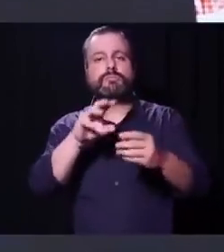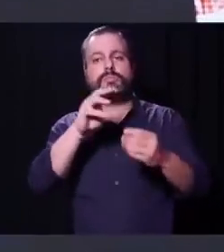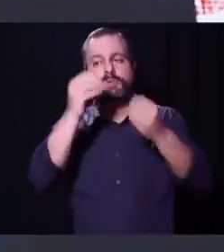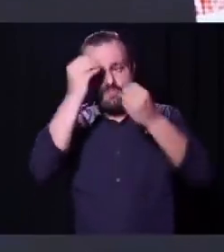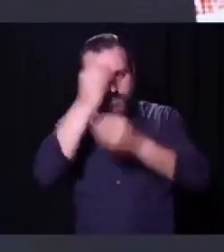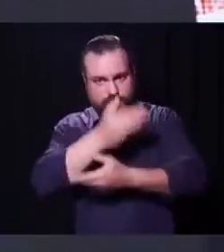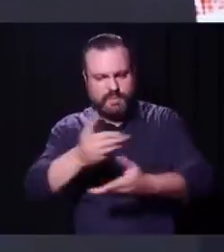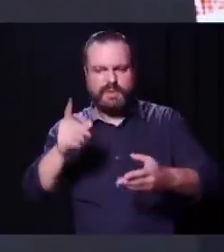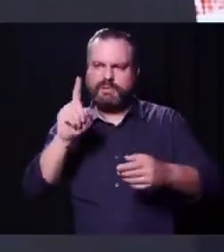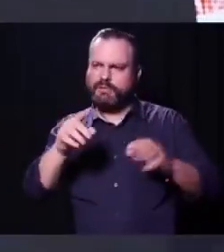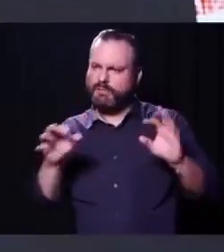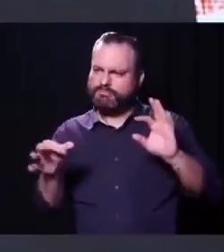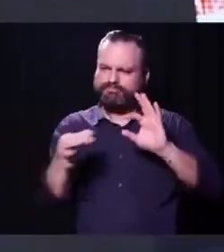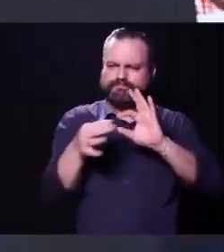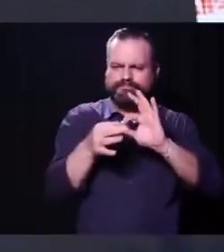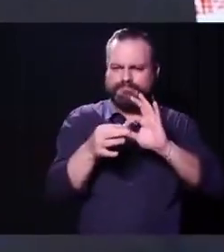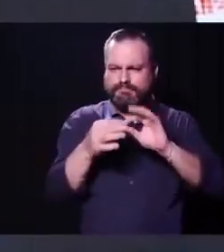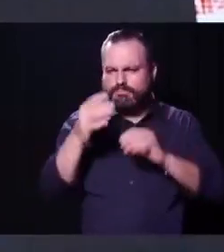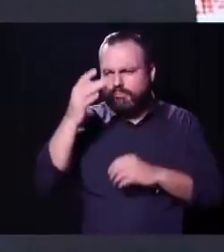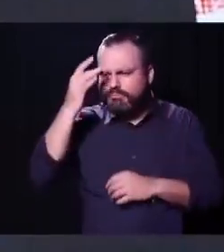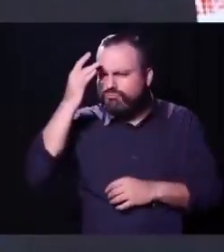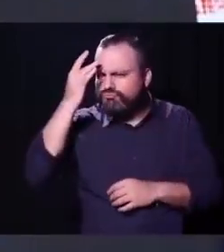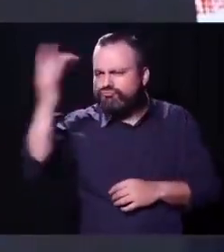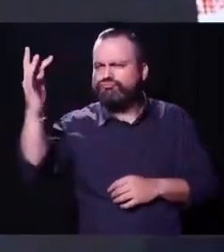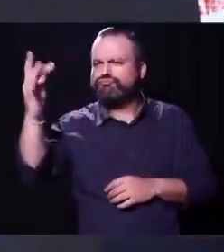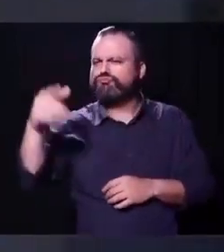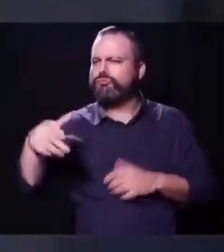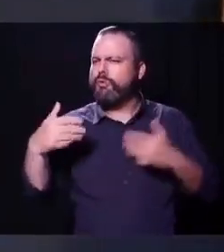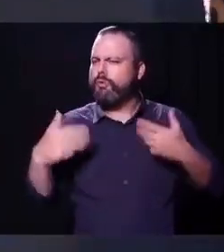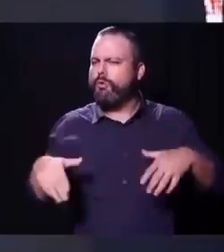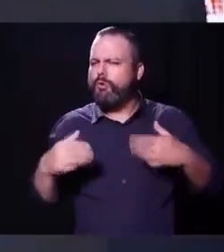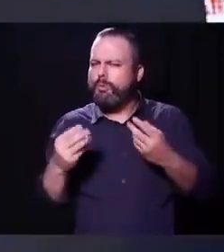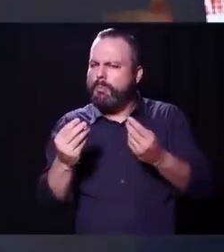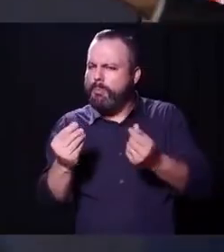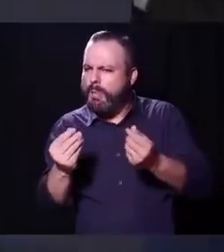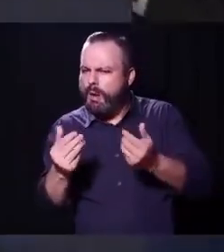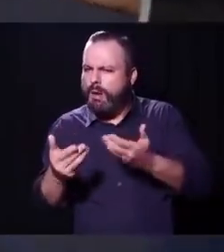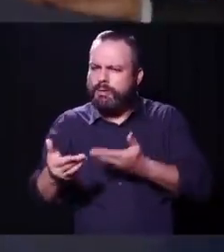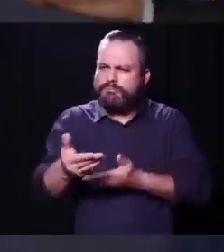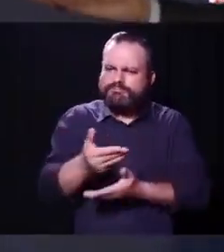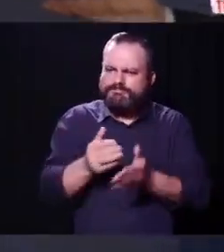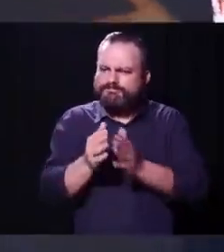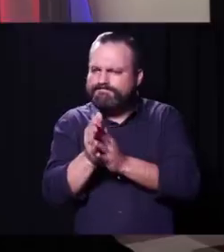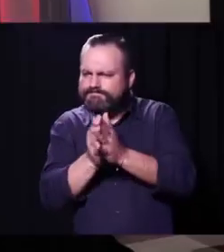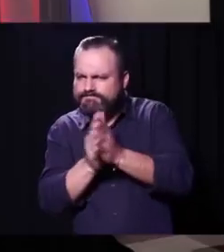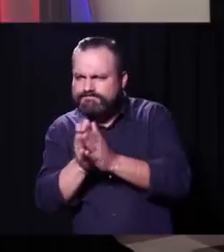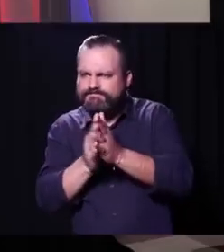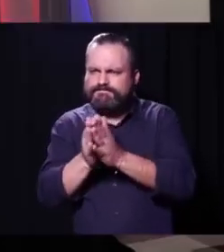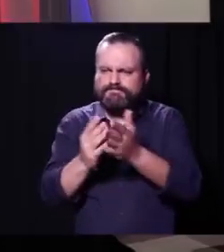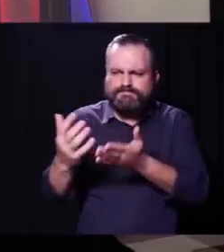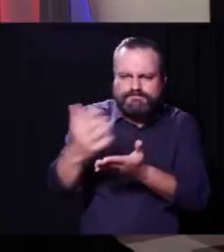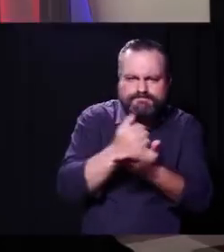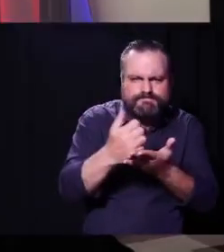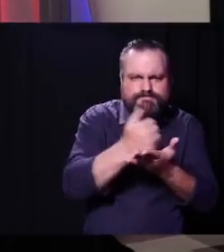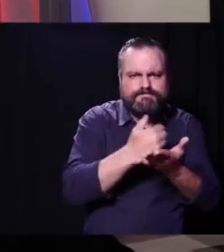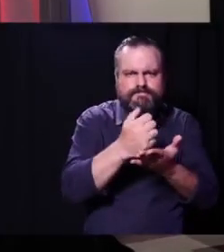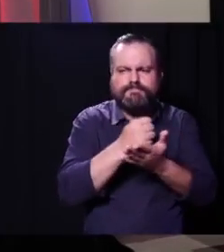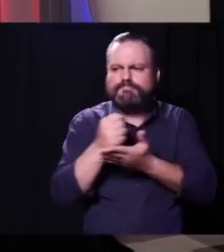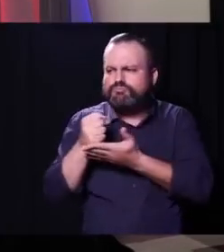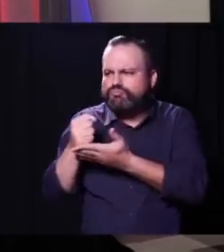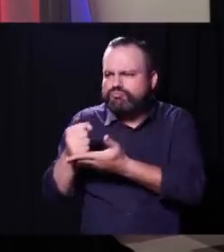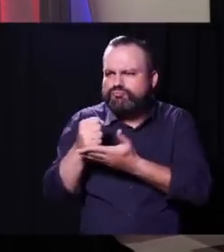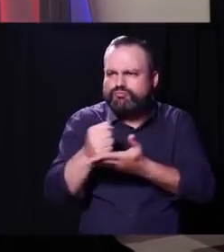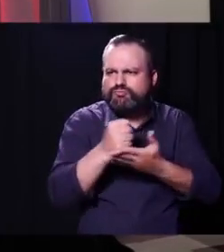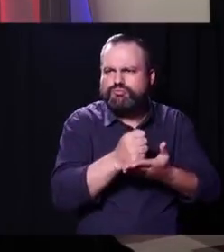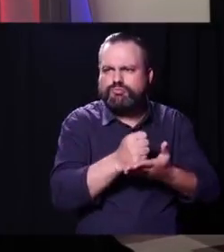a inteligencia o al tema de lavado de dinero, sino sacar el provecho a nuestro servicio exterior, que nuestros cónsules